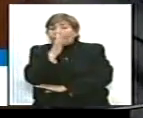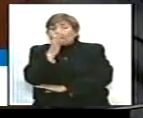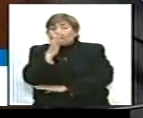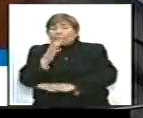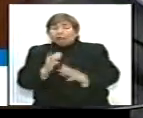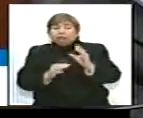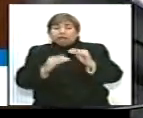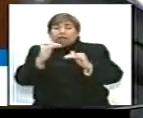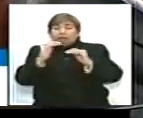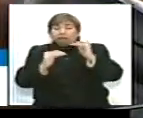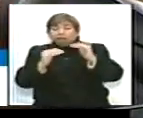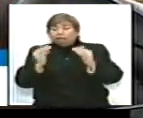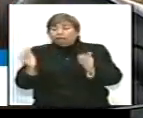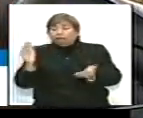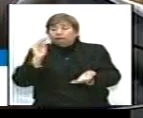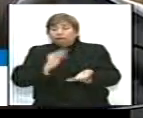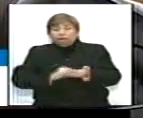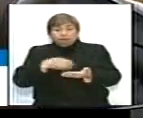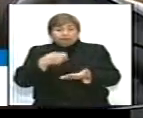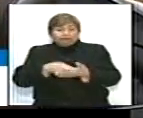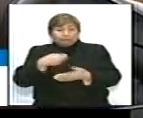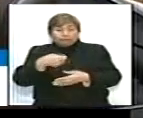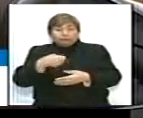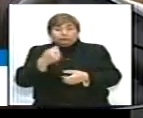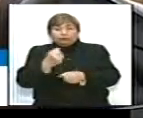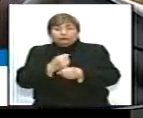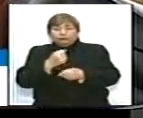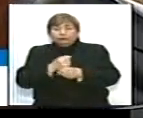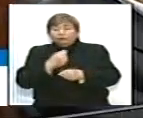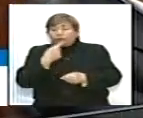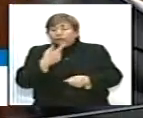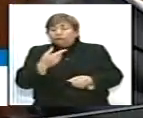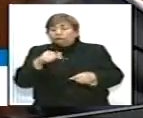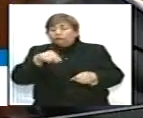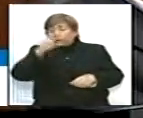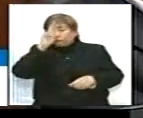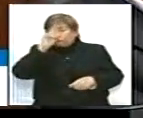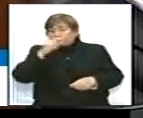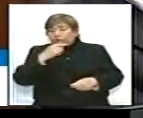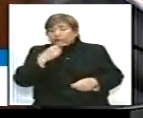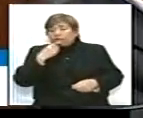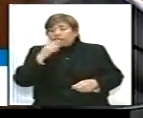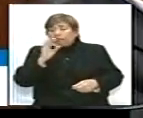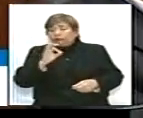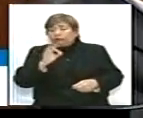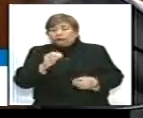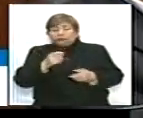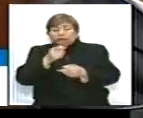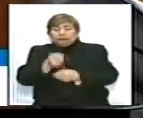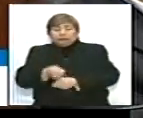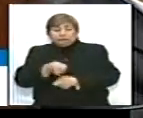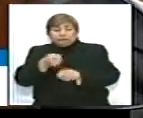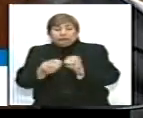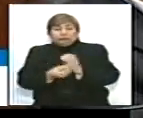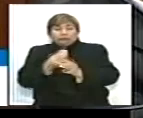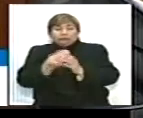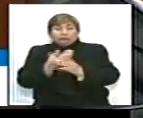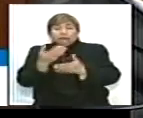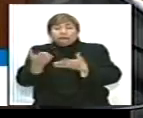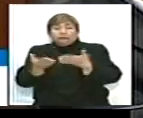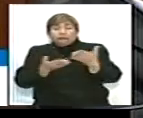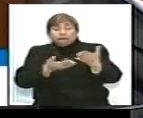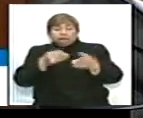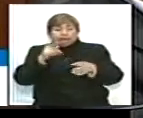cifras, la actividad que más genera puestos de trabajo, presidente, en el Perú, es precisamente la actividad agrícola, es el sector servicios, es